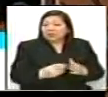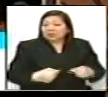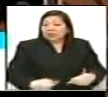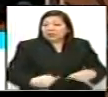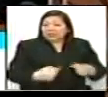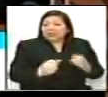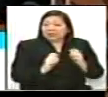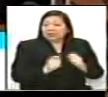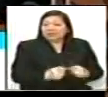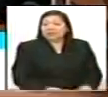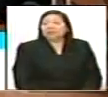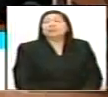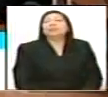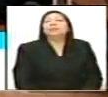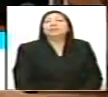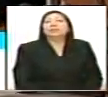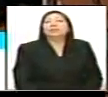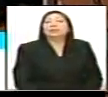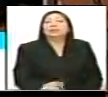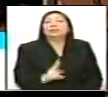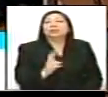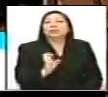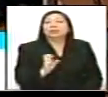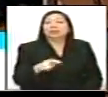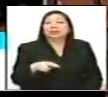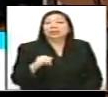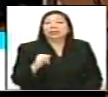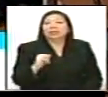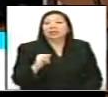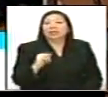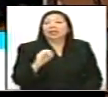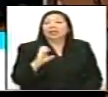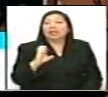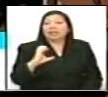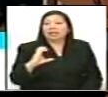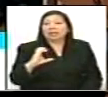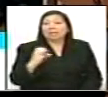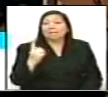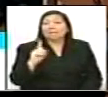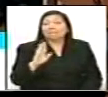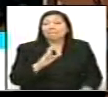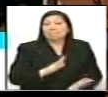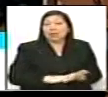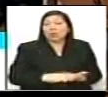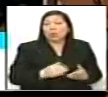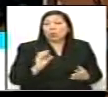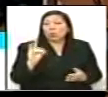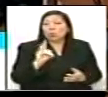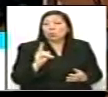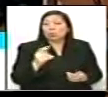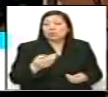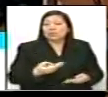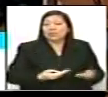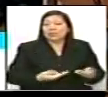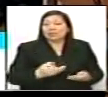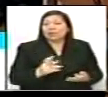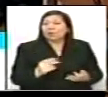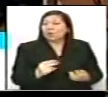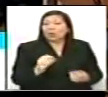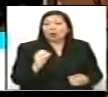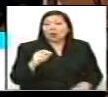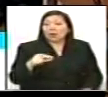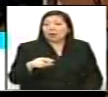discutiendo, le da a RENIEC la facultad para que cobre las multas por mal uso de financiamiento, ¿verdad? Y no a